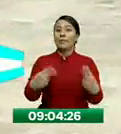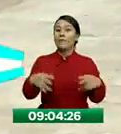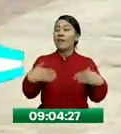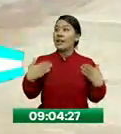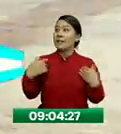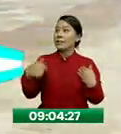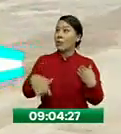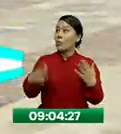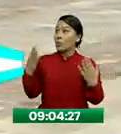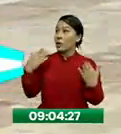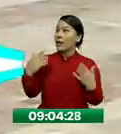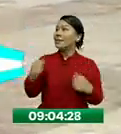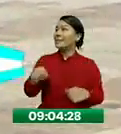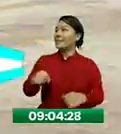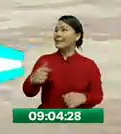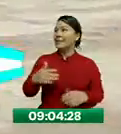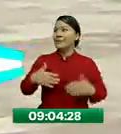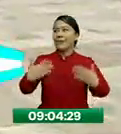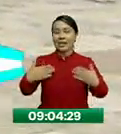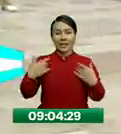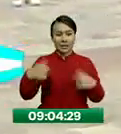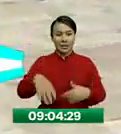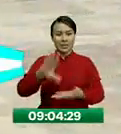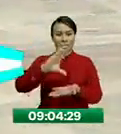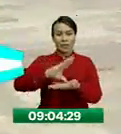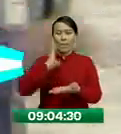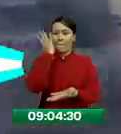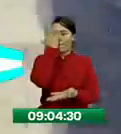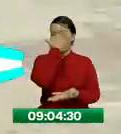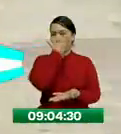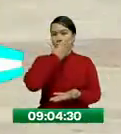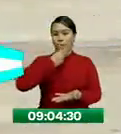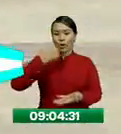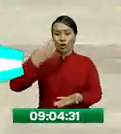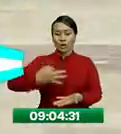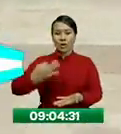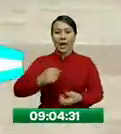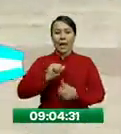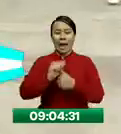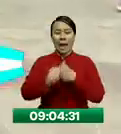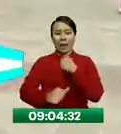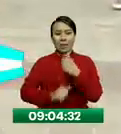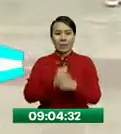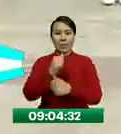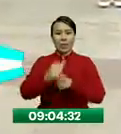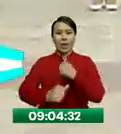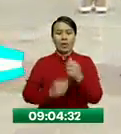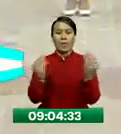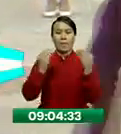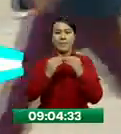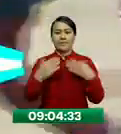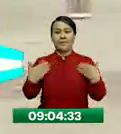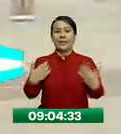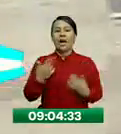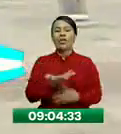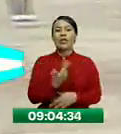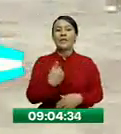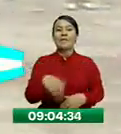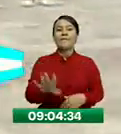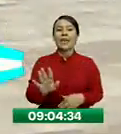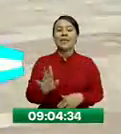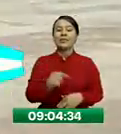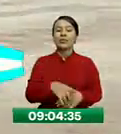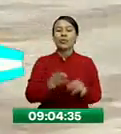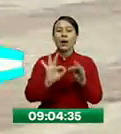Guayaquil. Claro, me siento muy orgullosa de vivir en esta ciudad muy bonita. Y cada año mejor se la ve. ¿Y en esta fiesta a dónde se va a ir? ¿Cuál